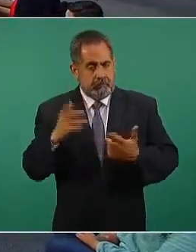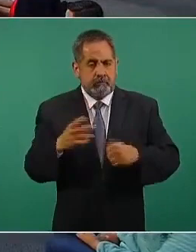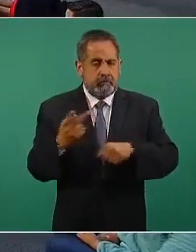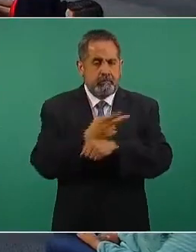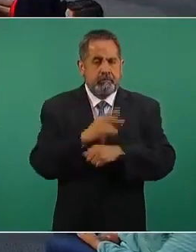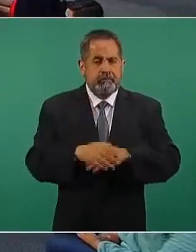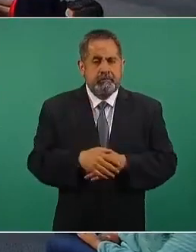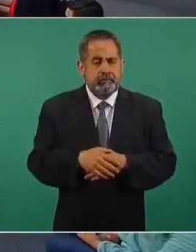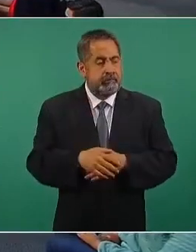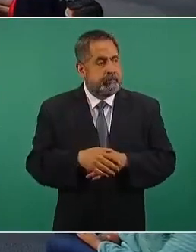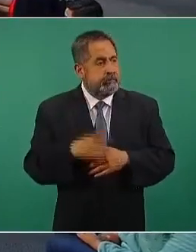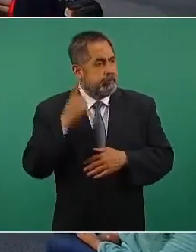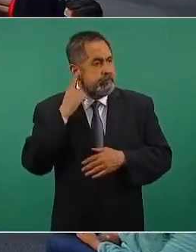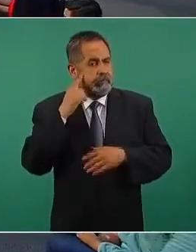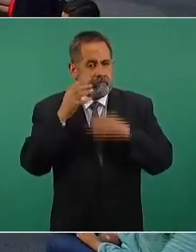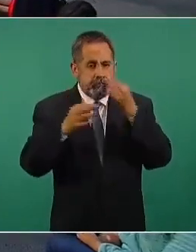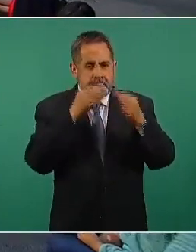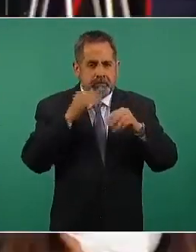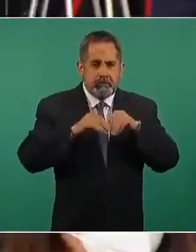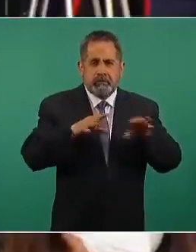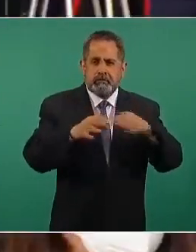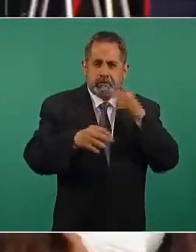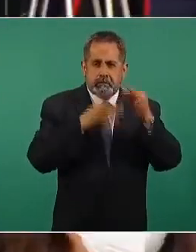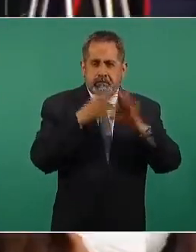ya se está circulando un volante